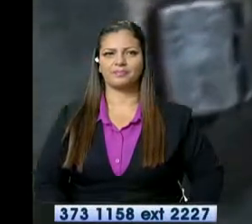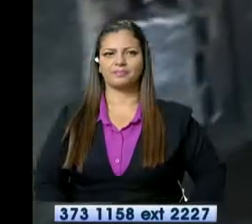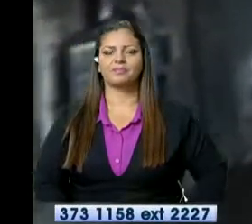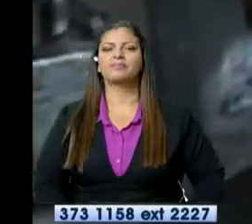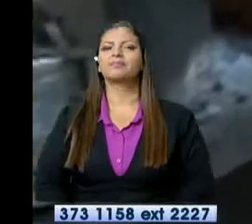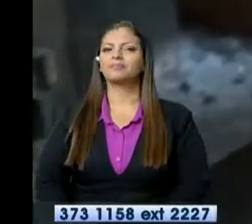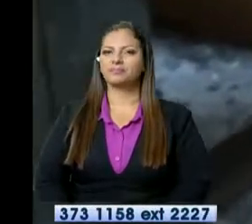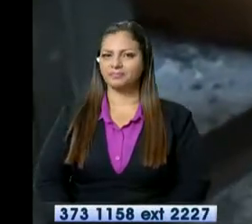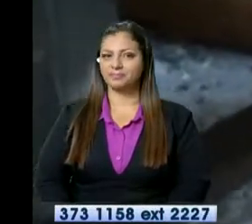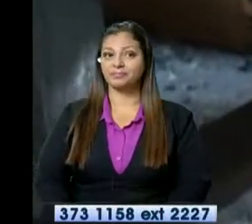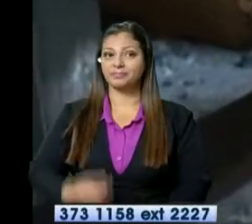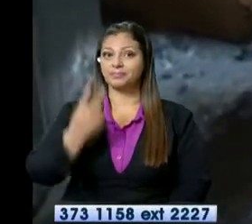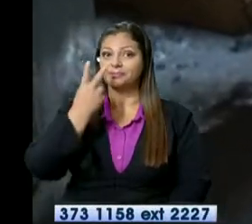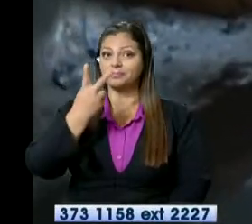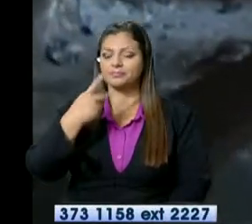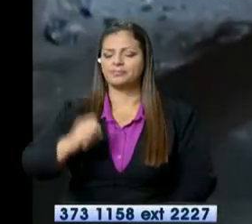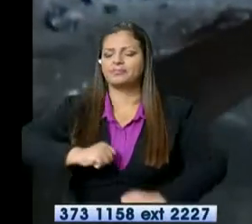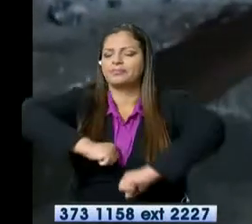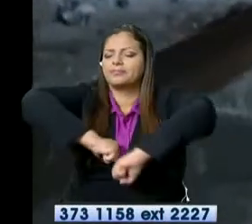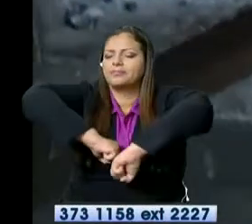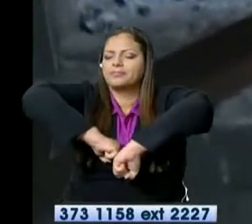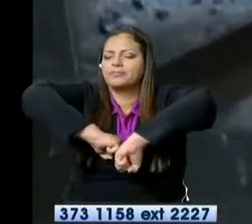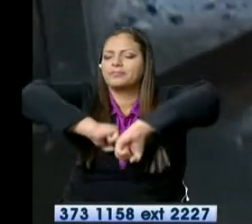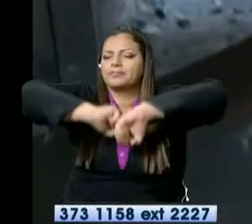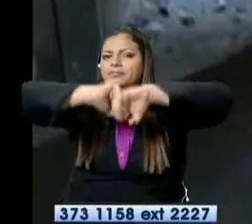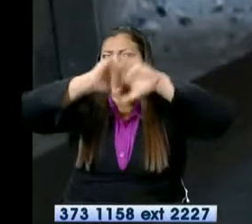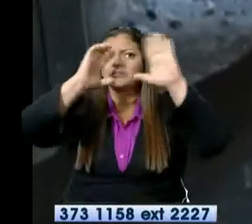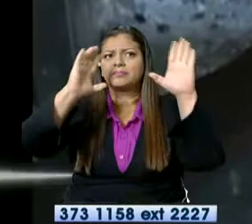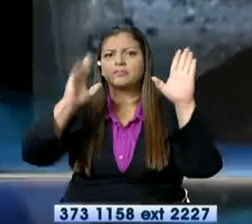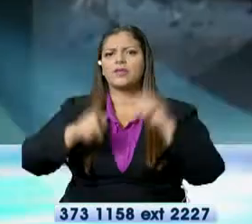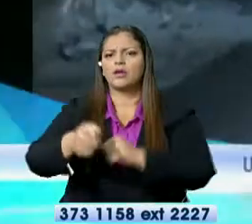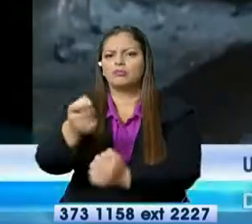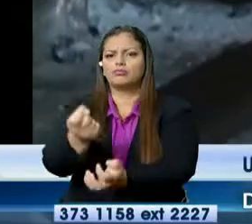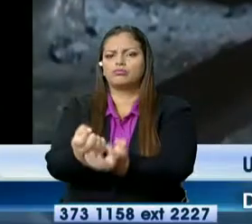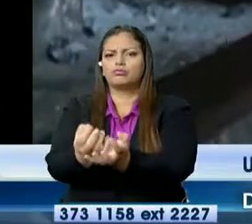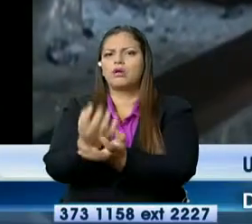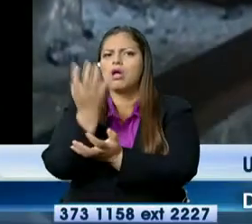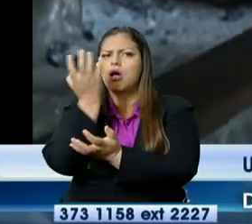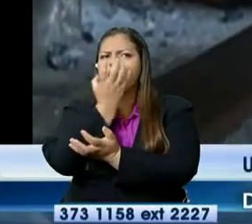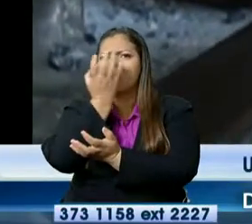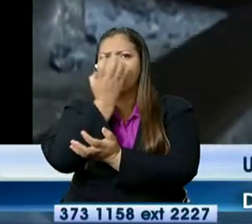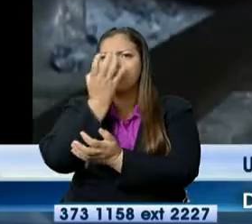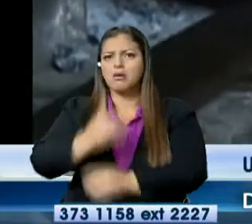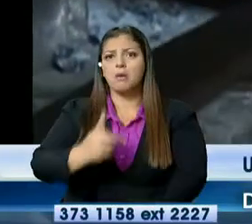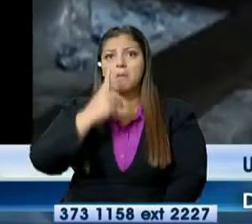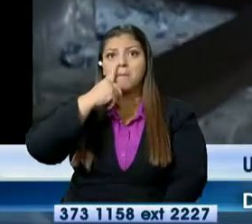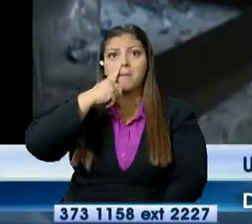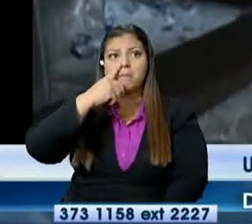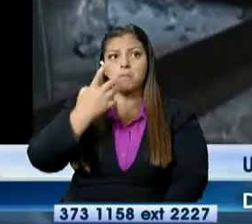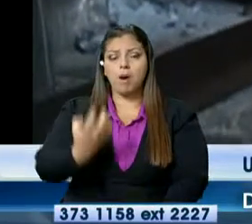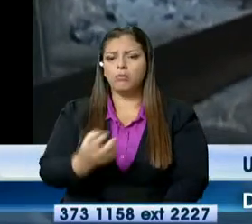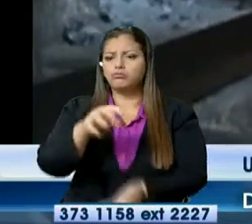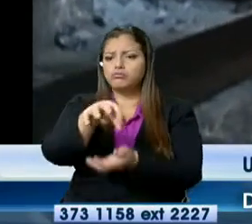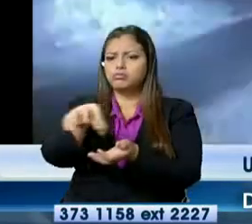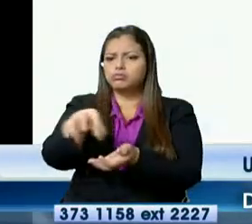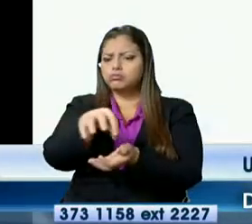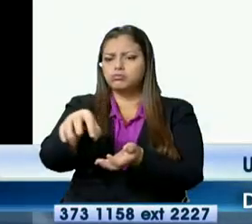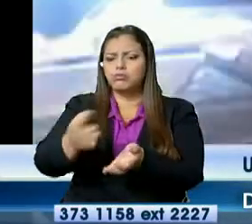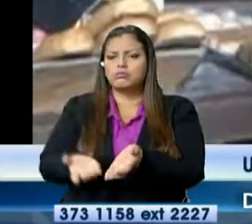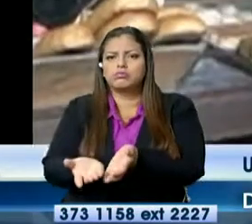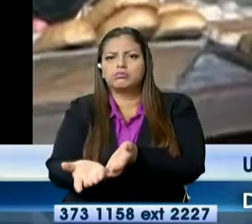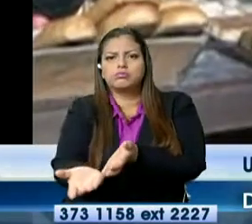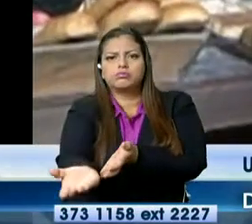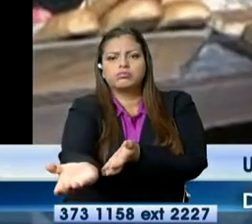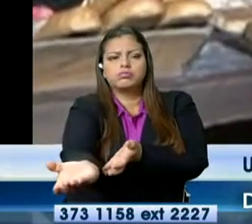Aquí, muy temprano por la mañana, el horno está encendido y el pan listo para ser cocido. Ha sido así por casi 100 años, como